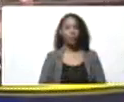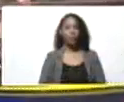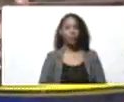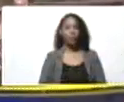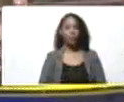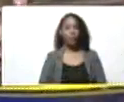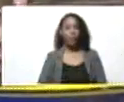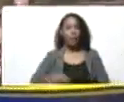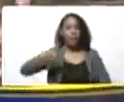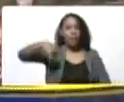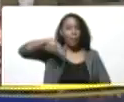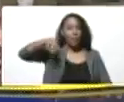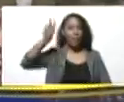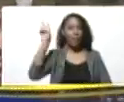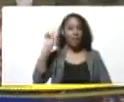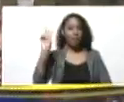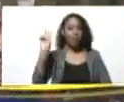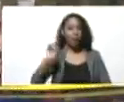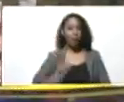Desde Plaza Venezuela,